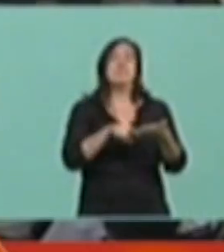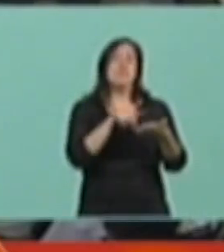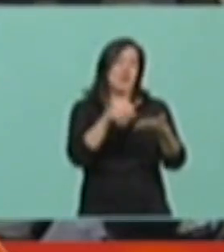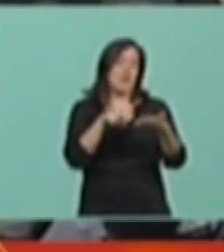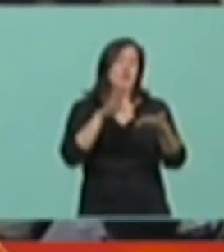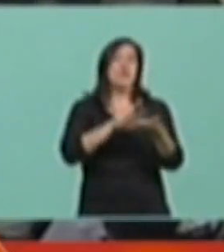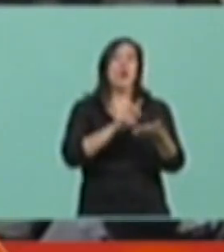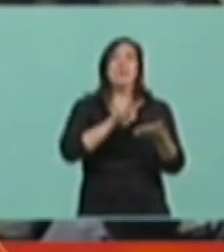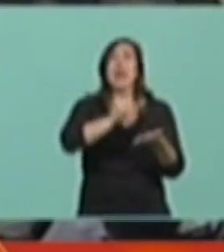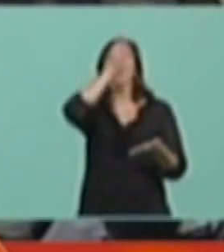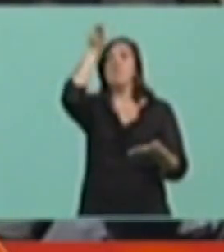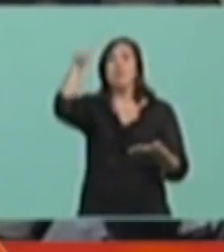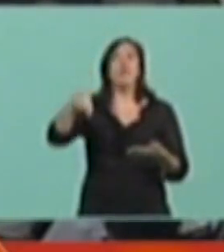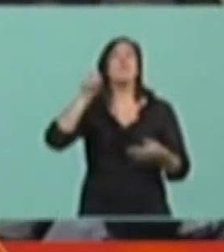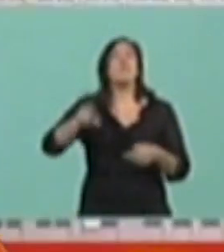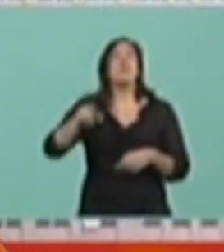tomada ya?